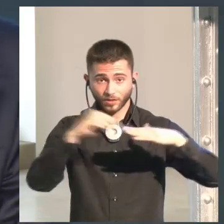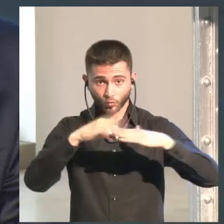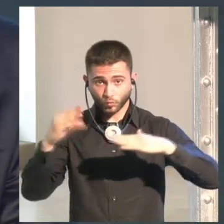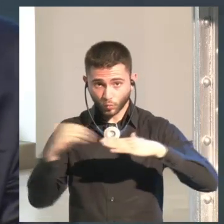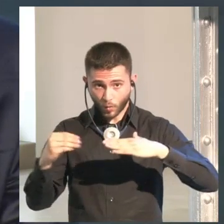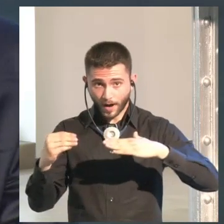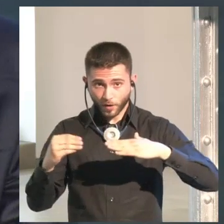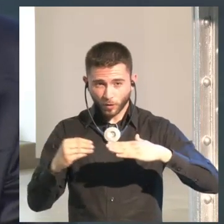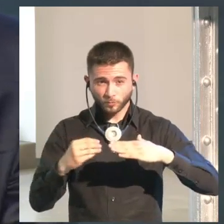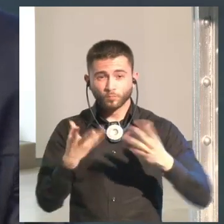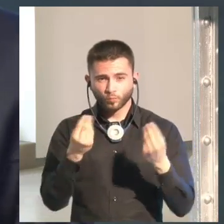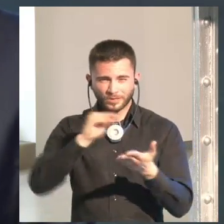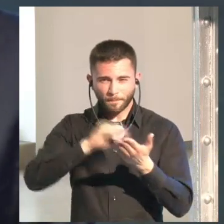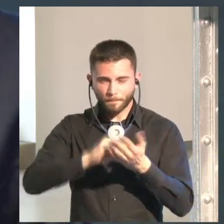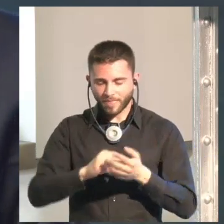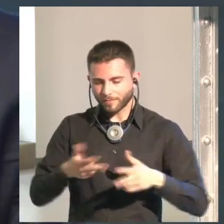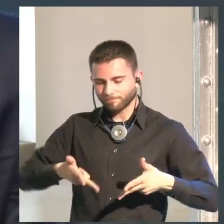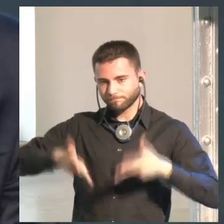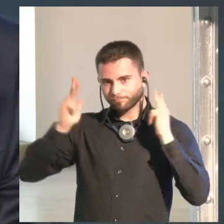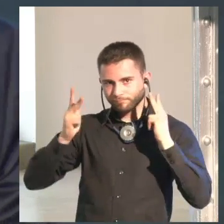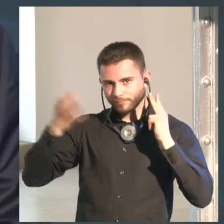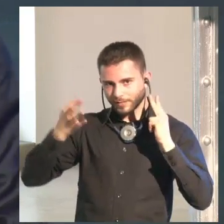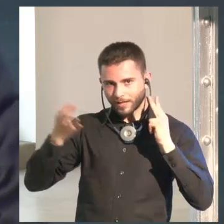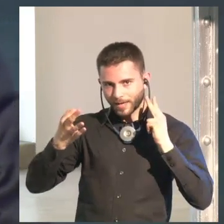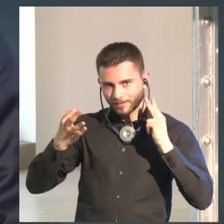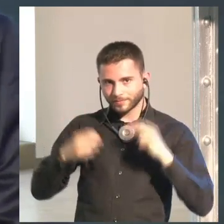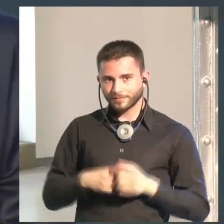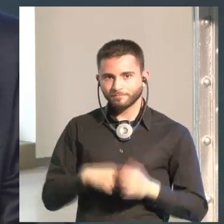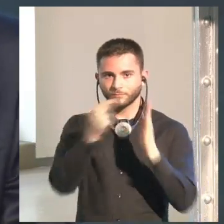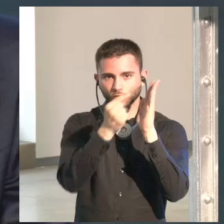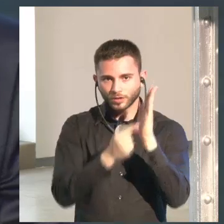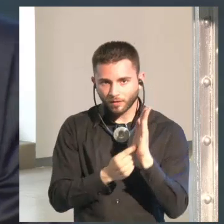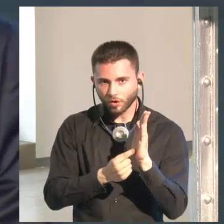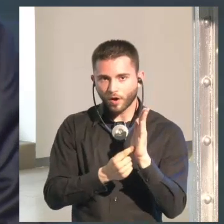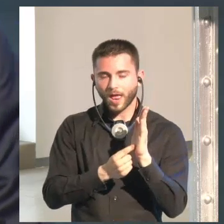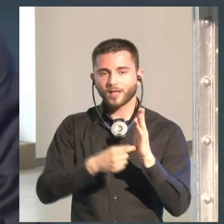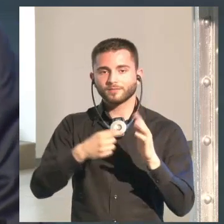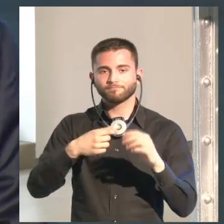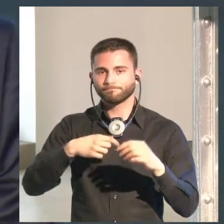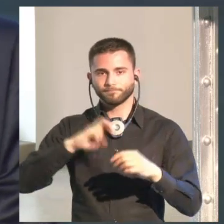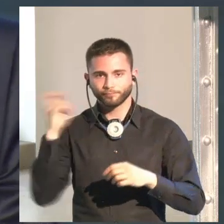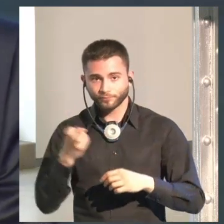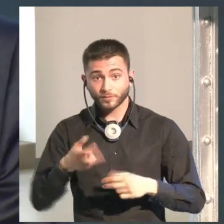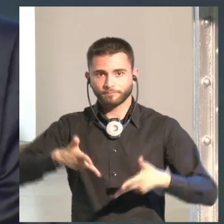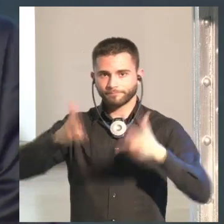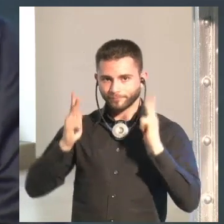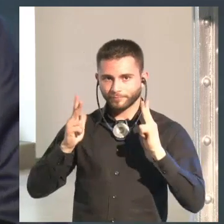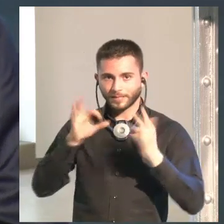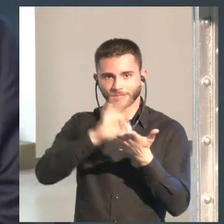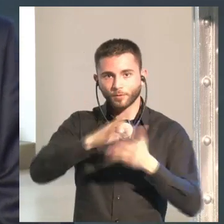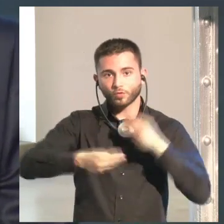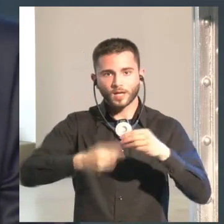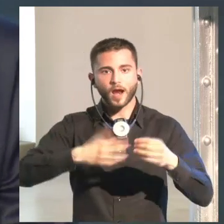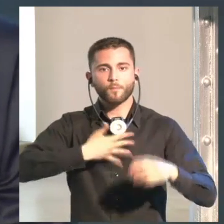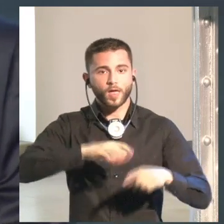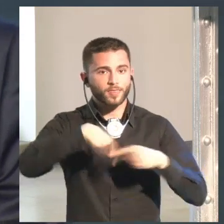tienen que dar su consentimiento a unos términos y condiciones para utilizar estos servicios, pero está estudiado